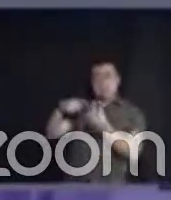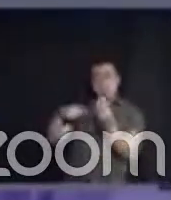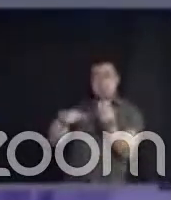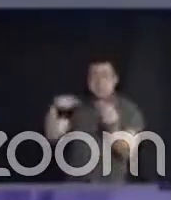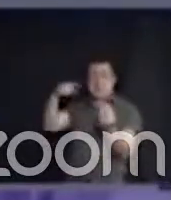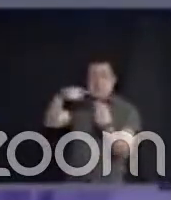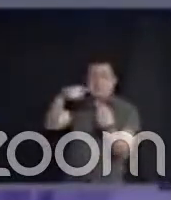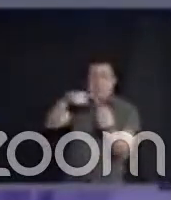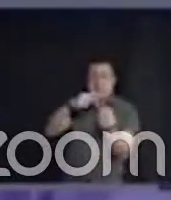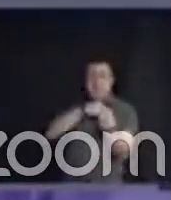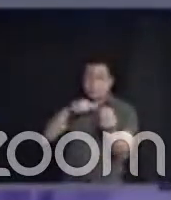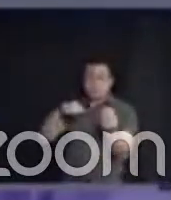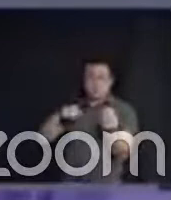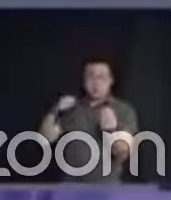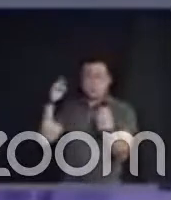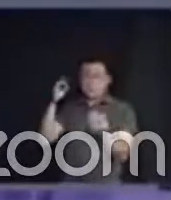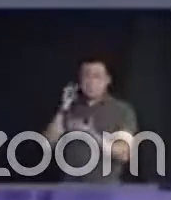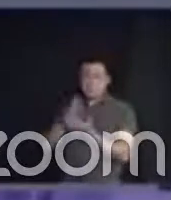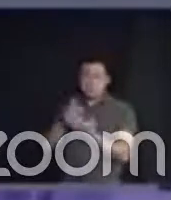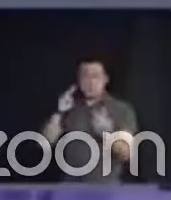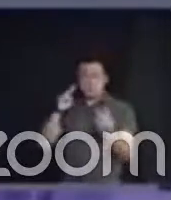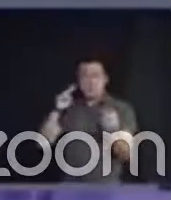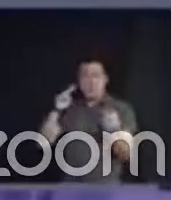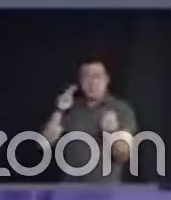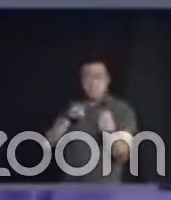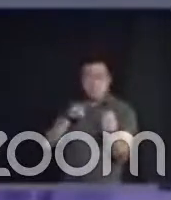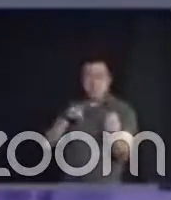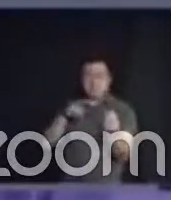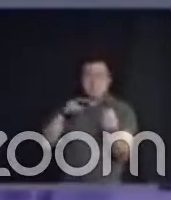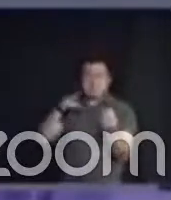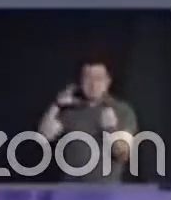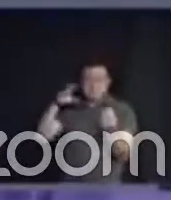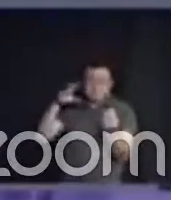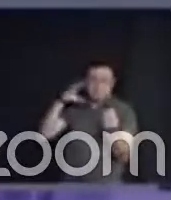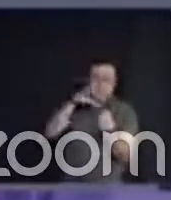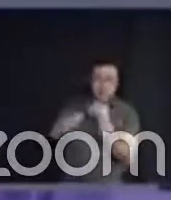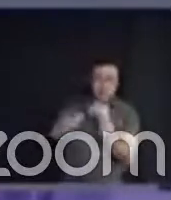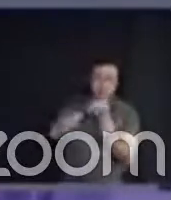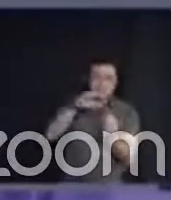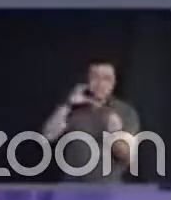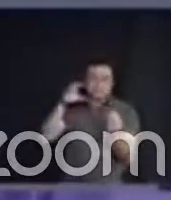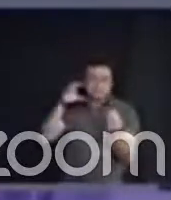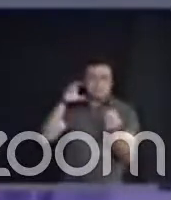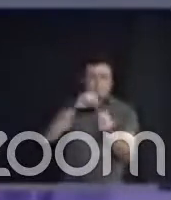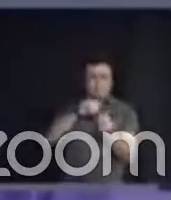ya está ahí, nomás nos tenemos que dar cuenta, nos